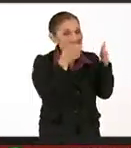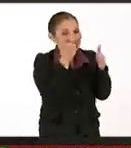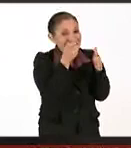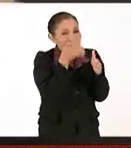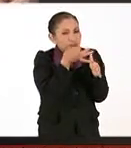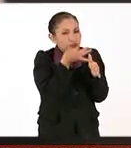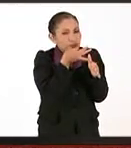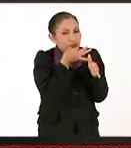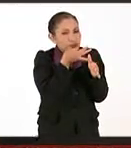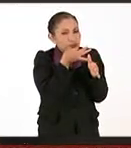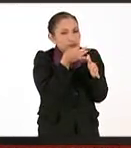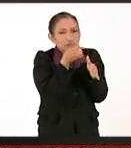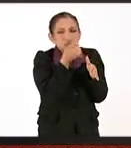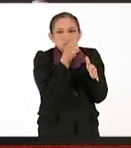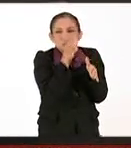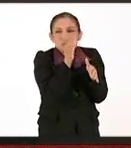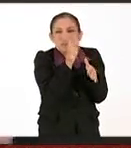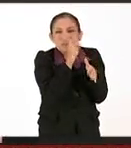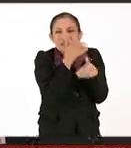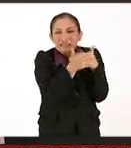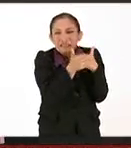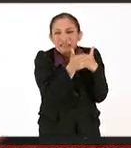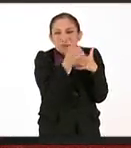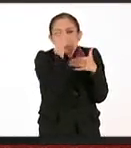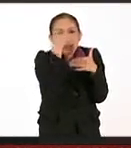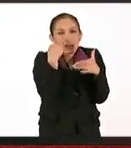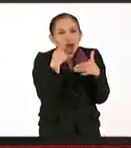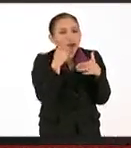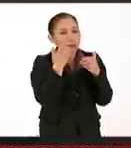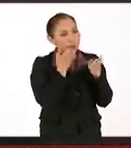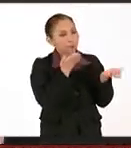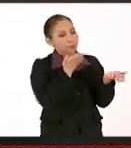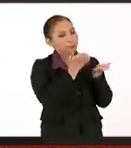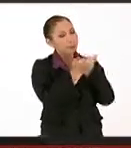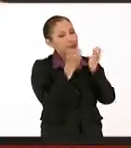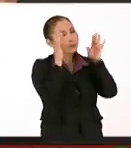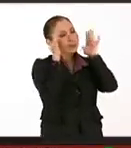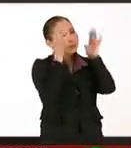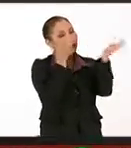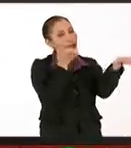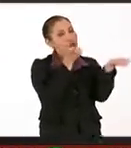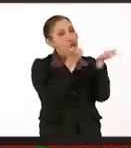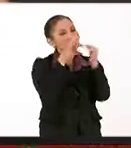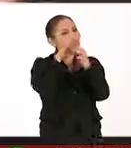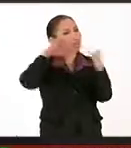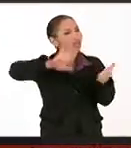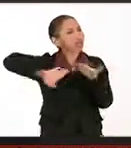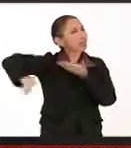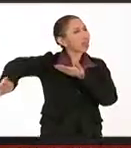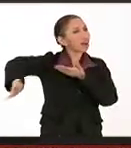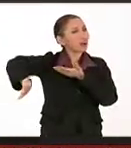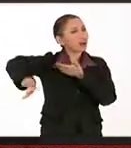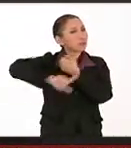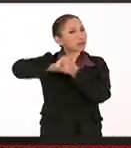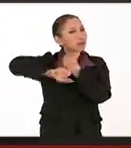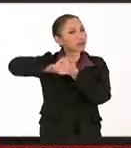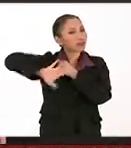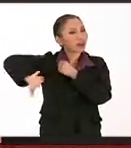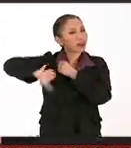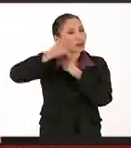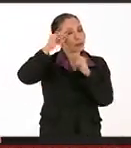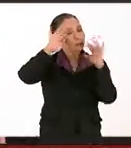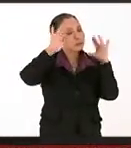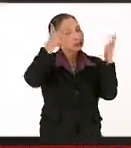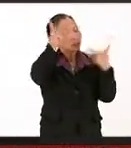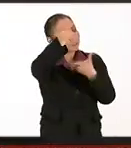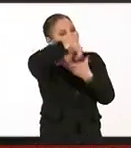pequeño momento, esos minutos, 20, 15, media hora que hacemos cualquier tipo de ejercicio, nos desconectamos y hacemos ese ejercicio que se llama